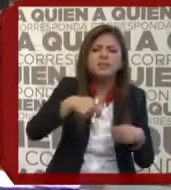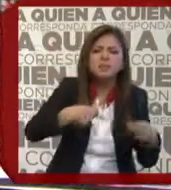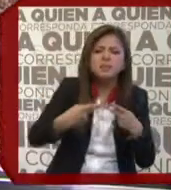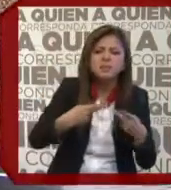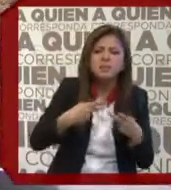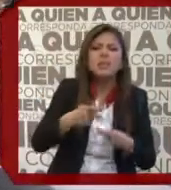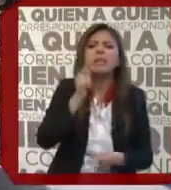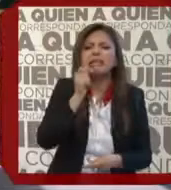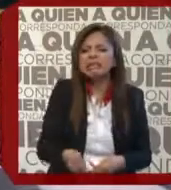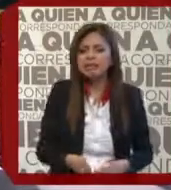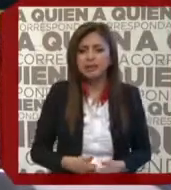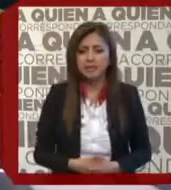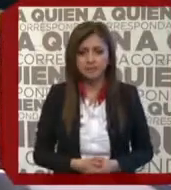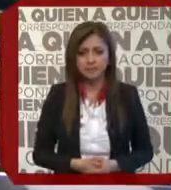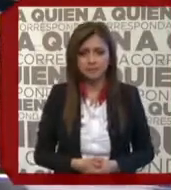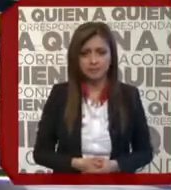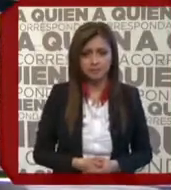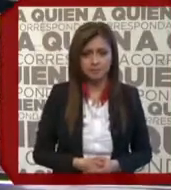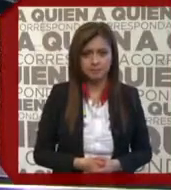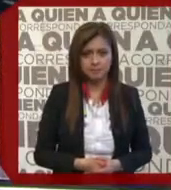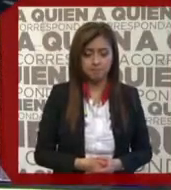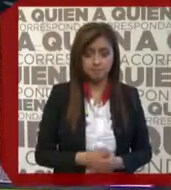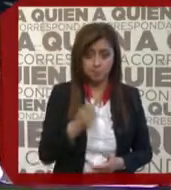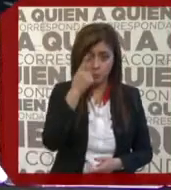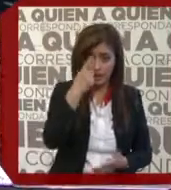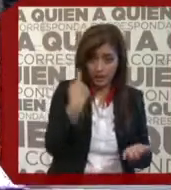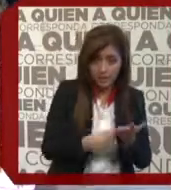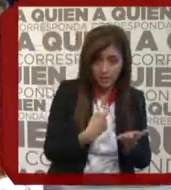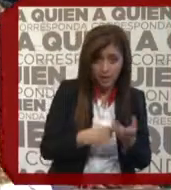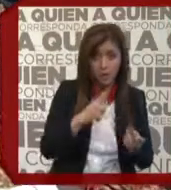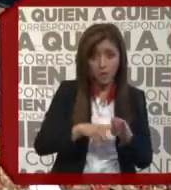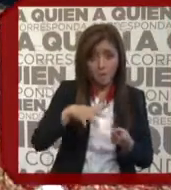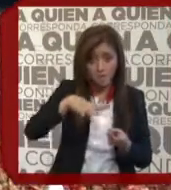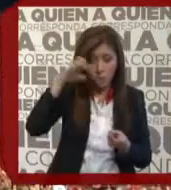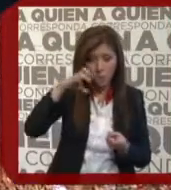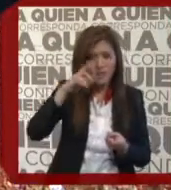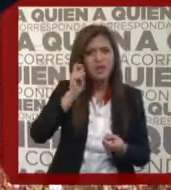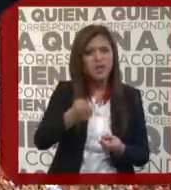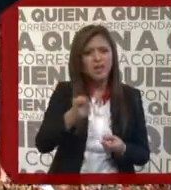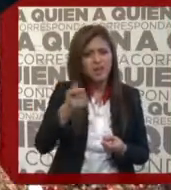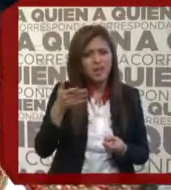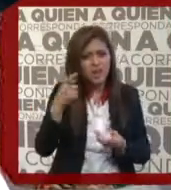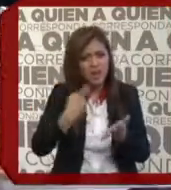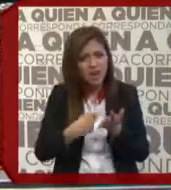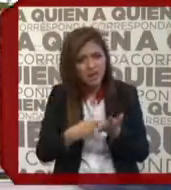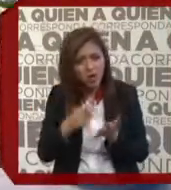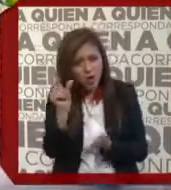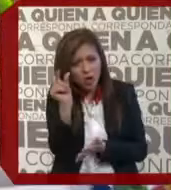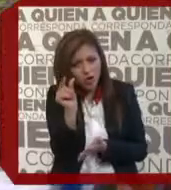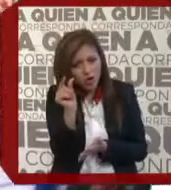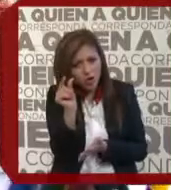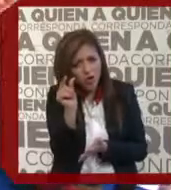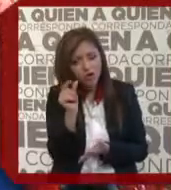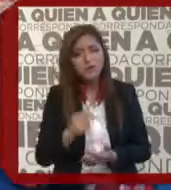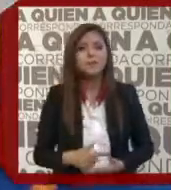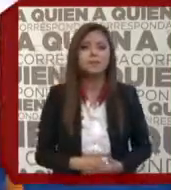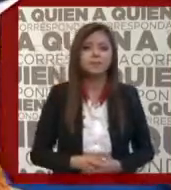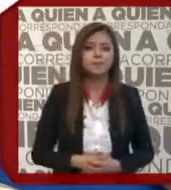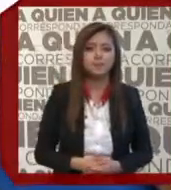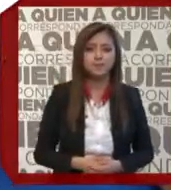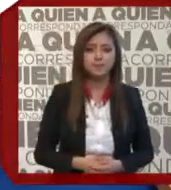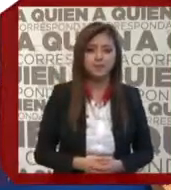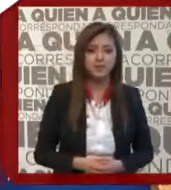Tiene... Le ponemos lo que es camarón pacotilla, pulpo, ¿qué surimi. ¿Qué es eso, el pacotilla, el pequeñín? Sí, el camarón coctelero. Ah, ok, muy bien.